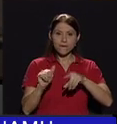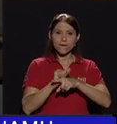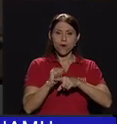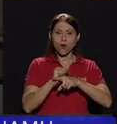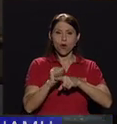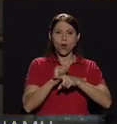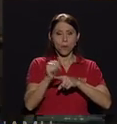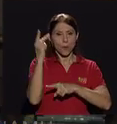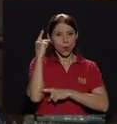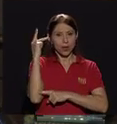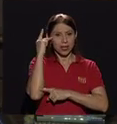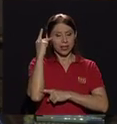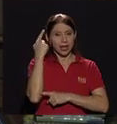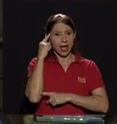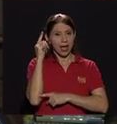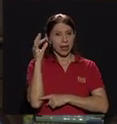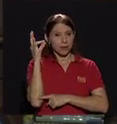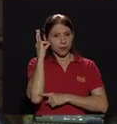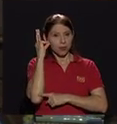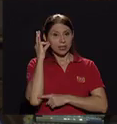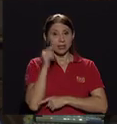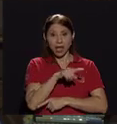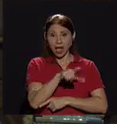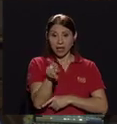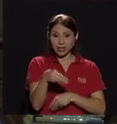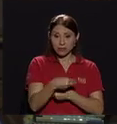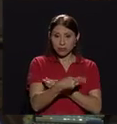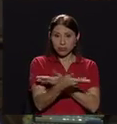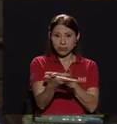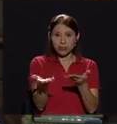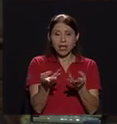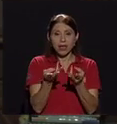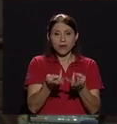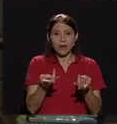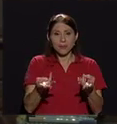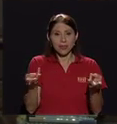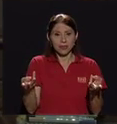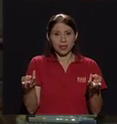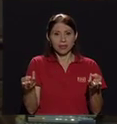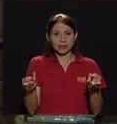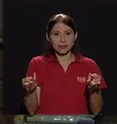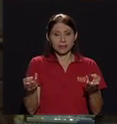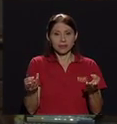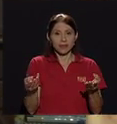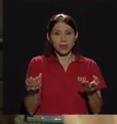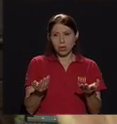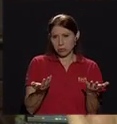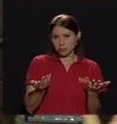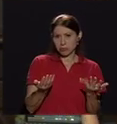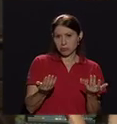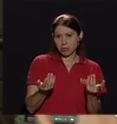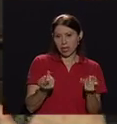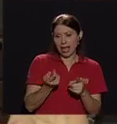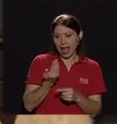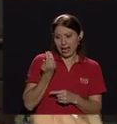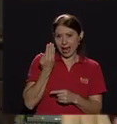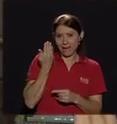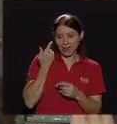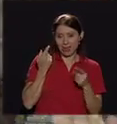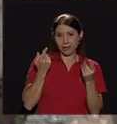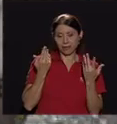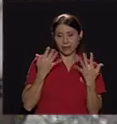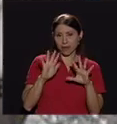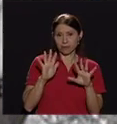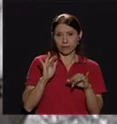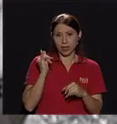política de las mujeres donde se les da herramientas. En este caso, acaban de pasar las